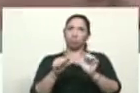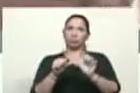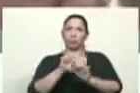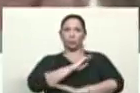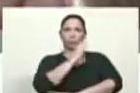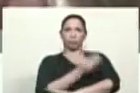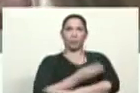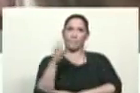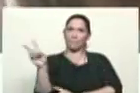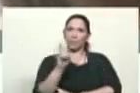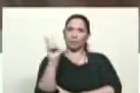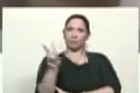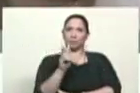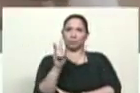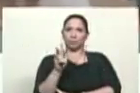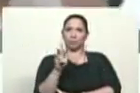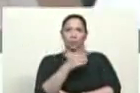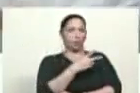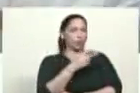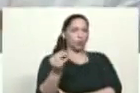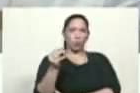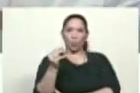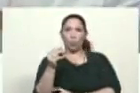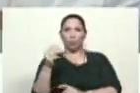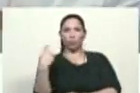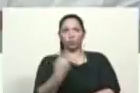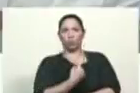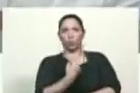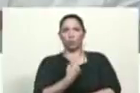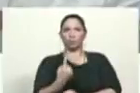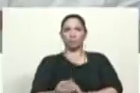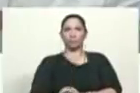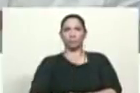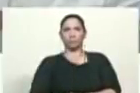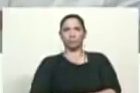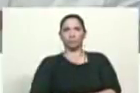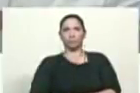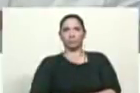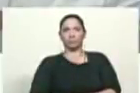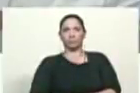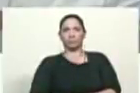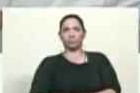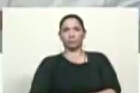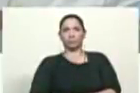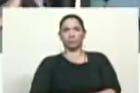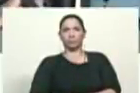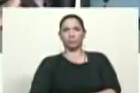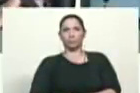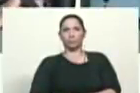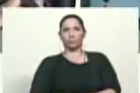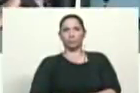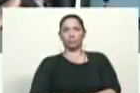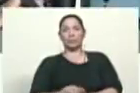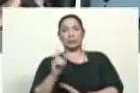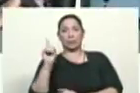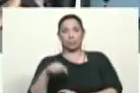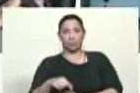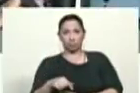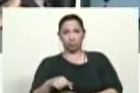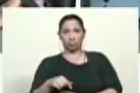efectivamente Venezuela no está sola. Y además de los